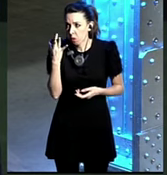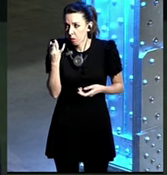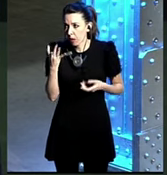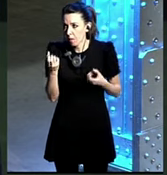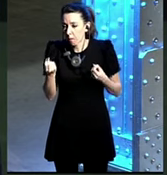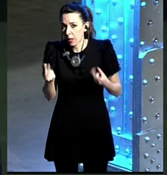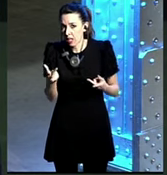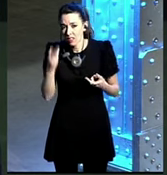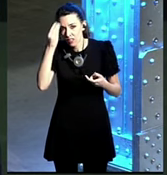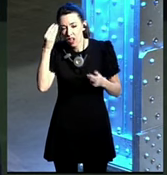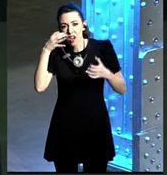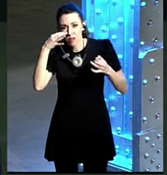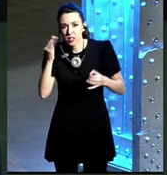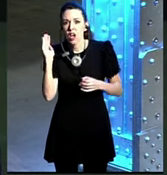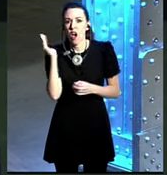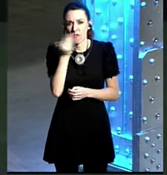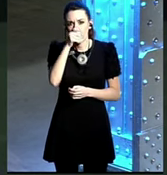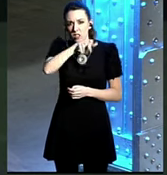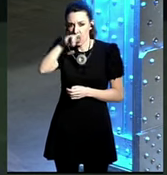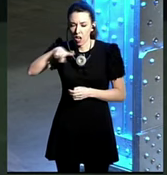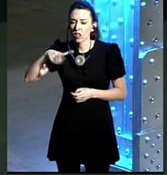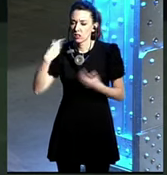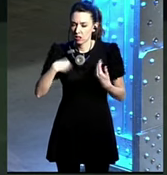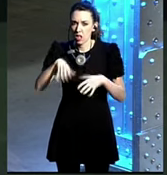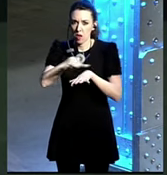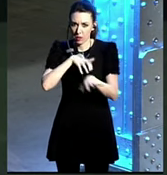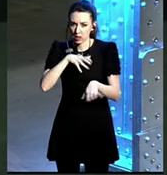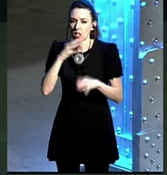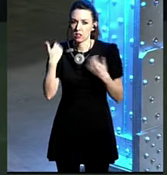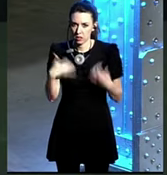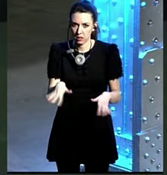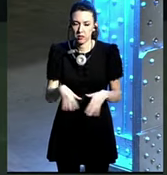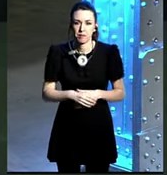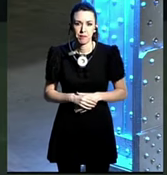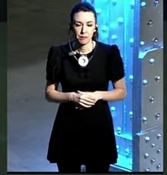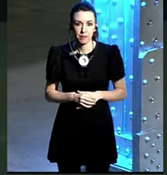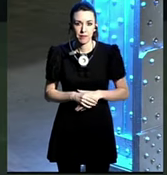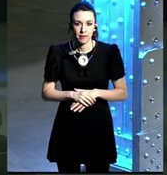esto realmente afecta a una gran cantidad de personas la mayor parte del tiempo.